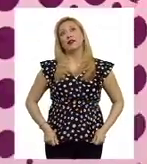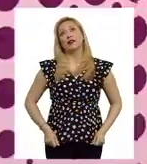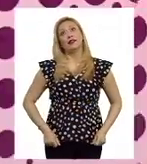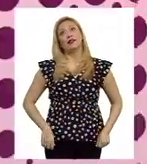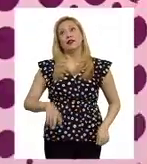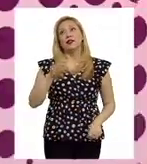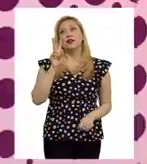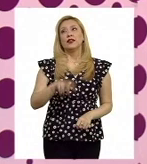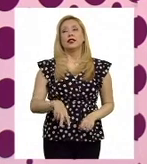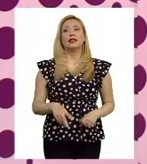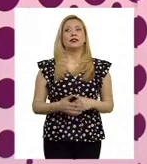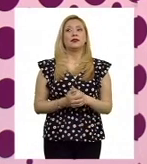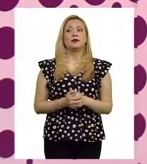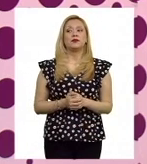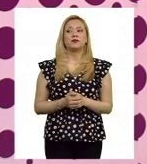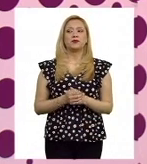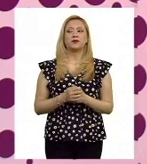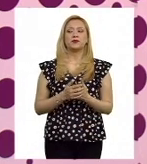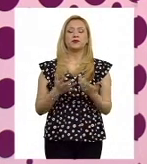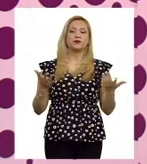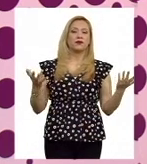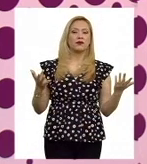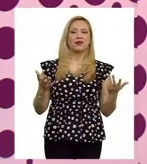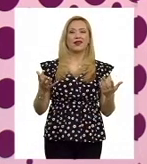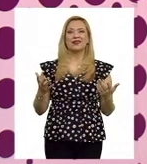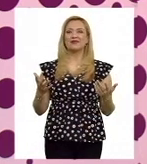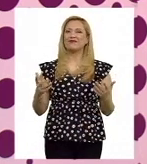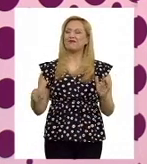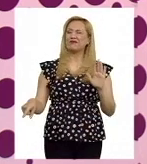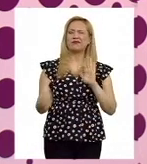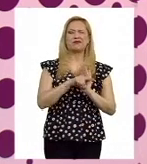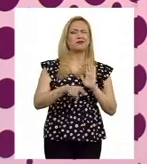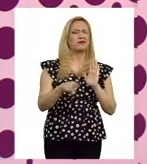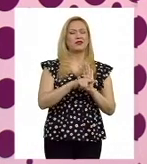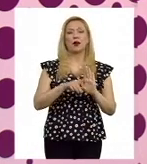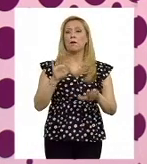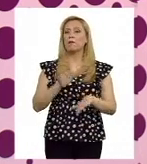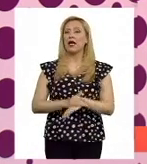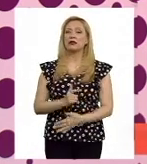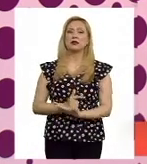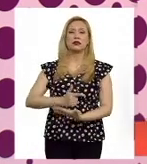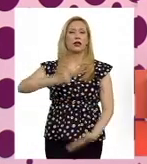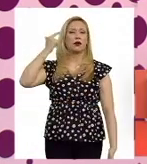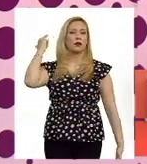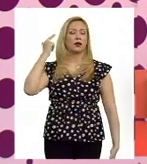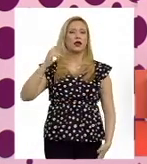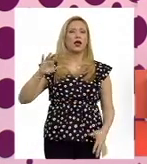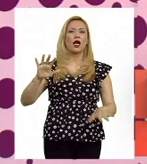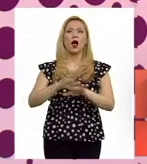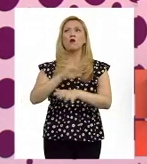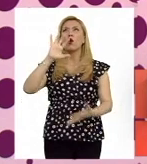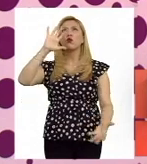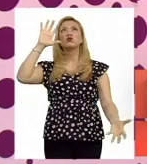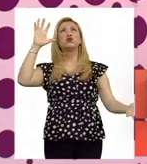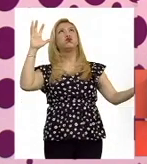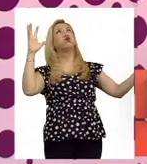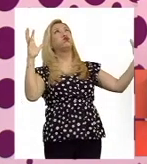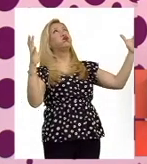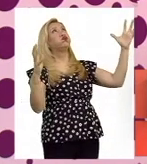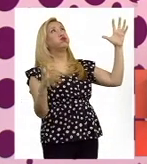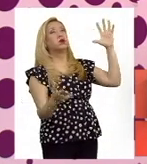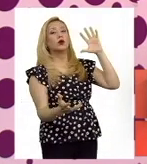de los impactos adversos más fuertes que tiene el cambio climático,